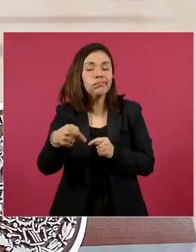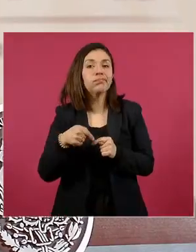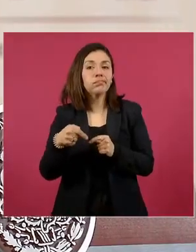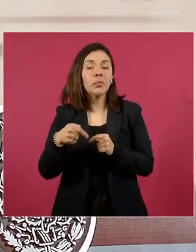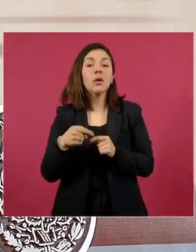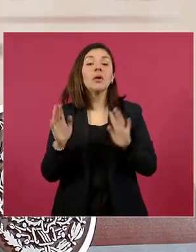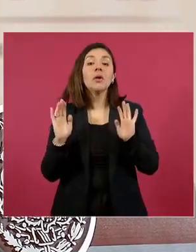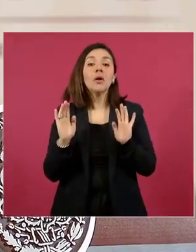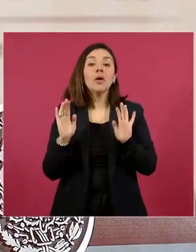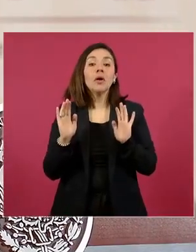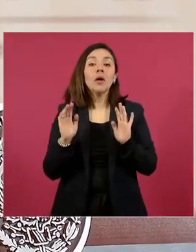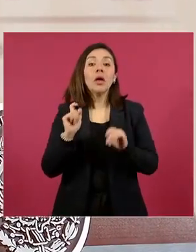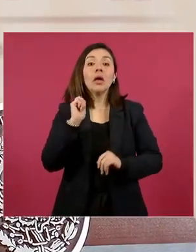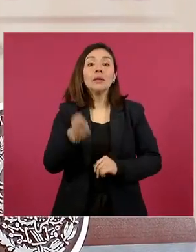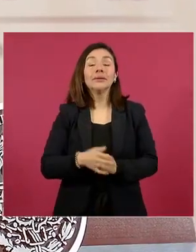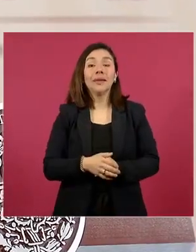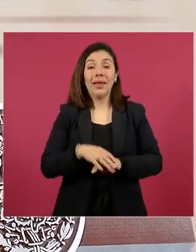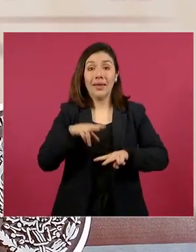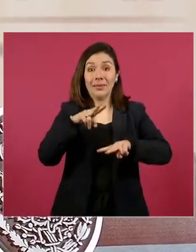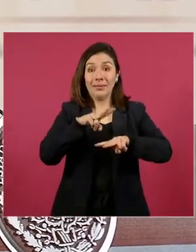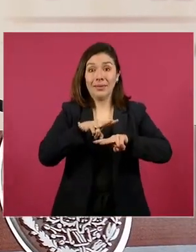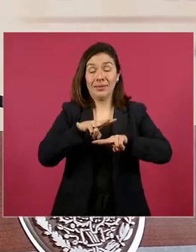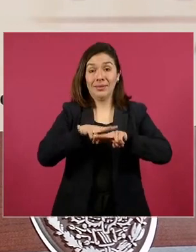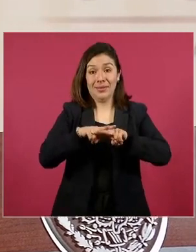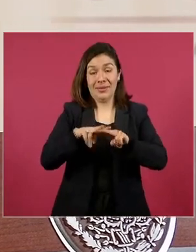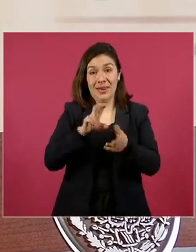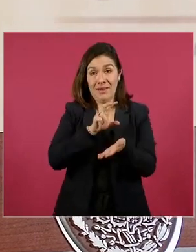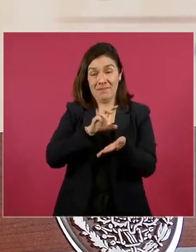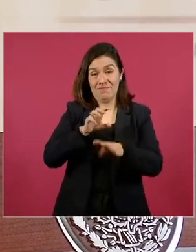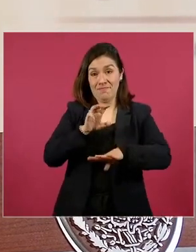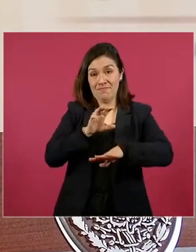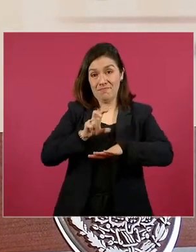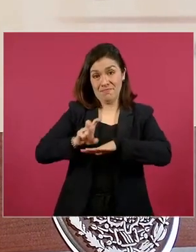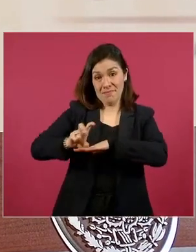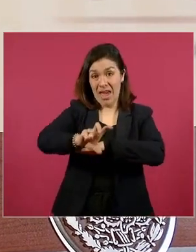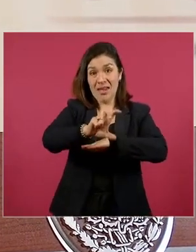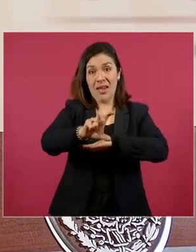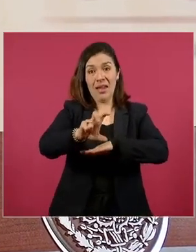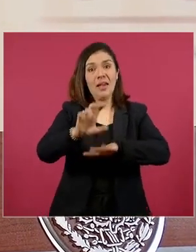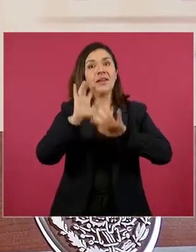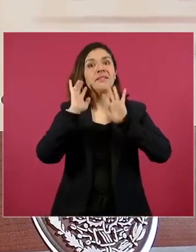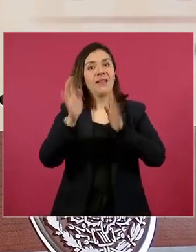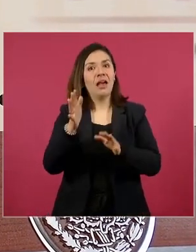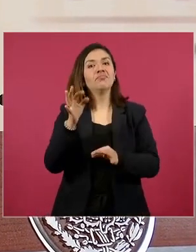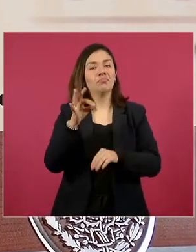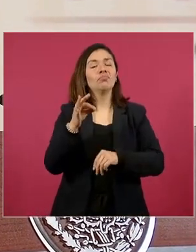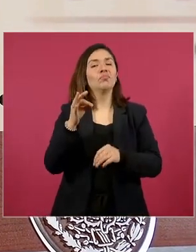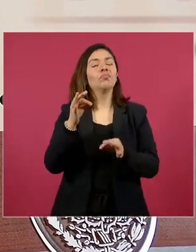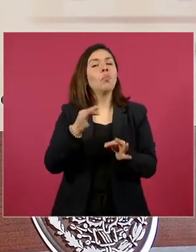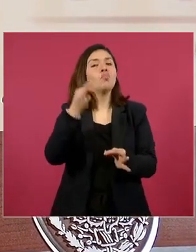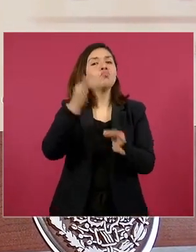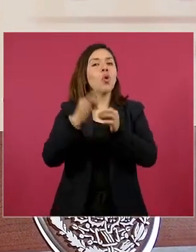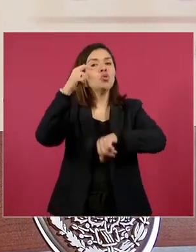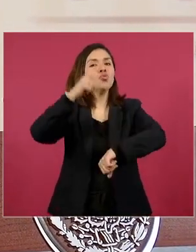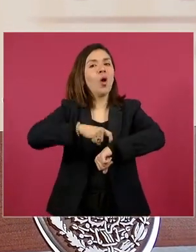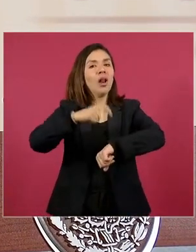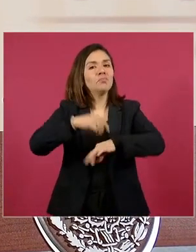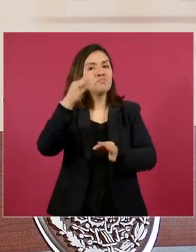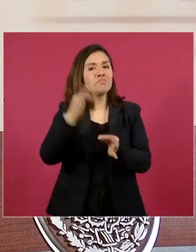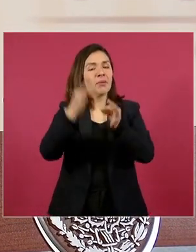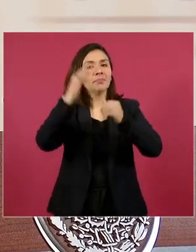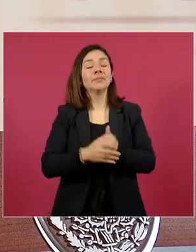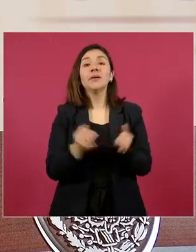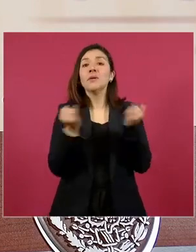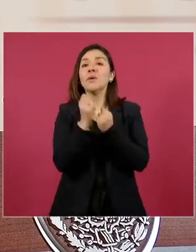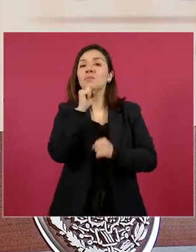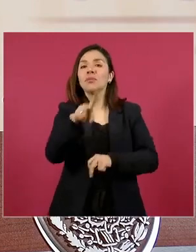que el Tren Maya va a llegar puntual, va a salir y va a llegar puntual, y el Tren del Istmo